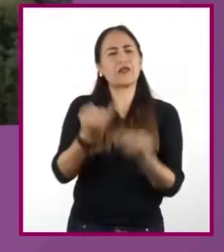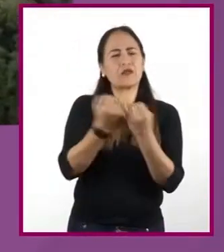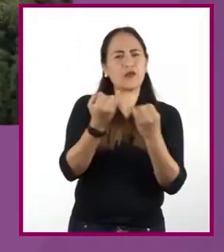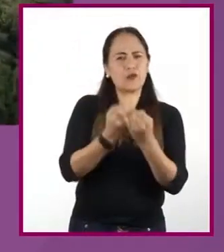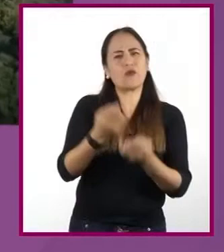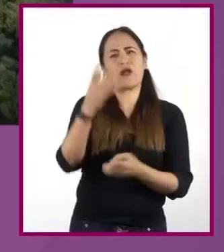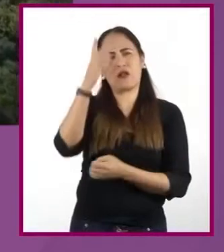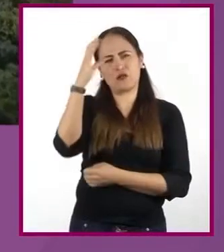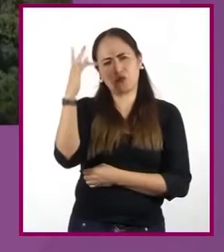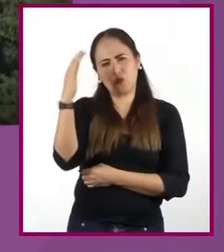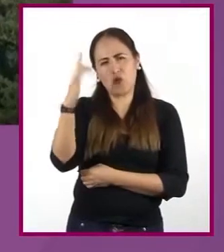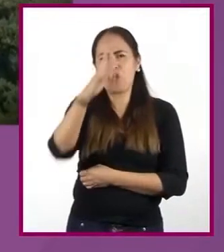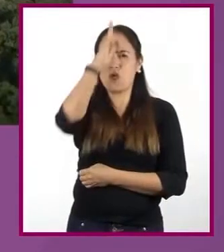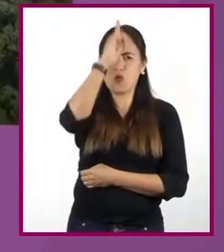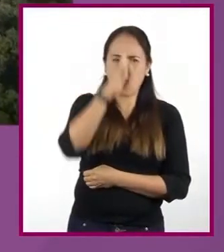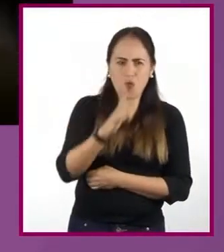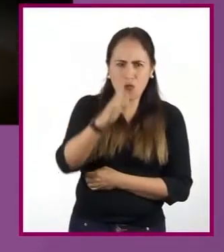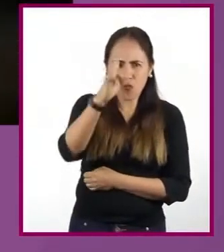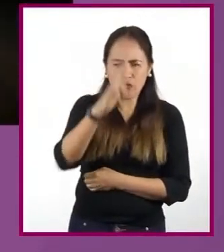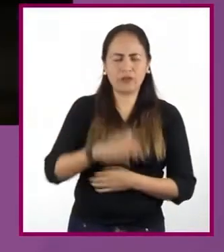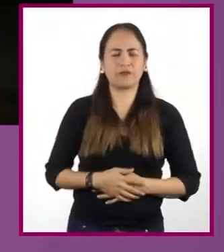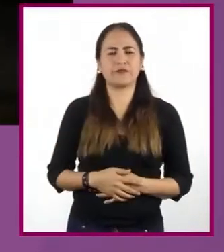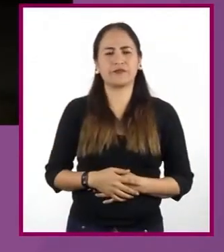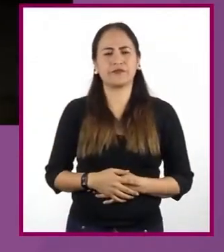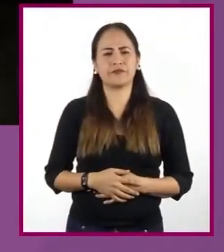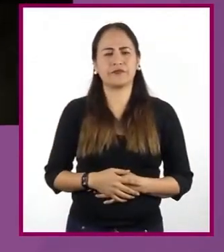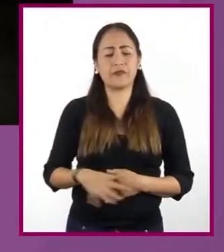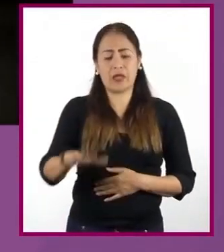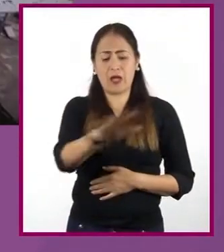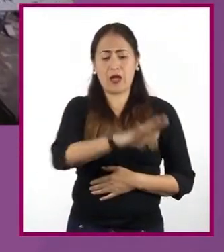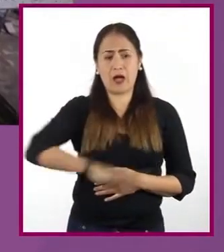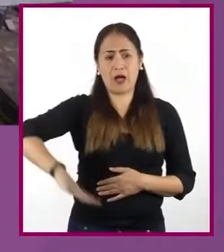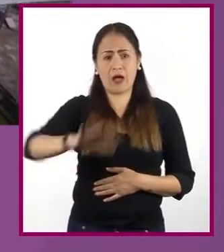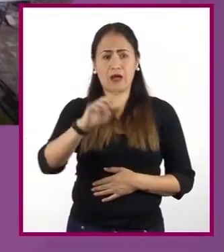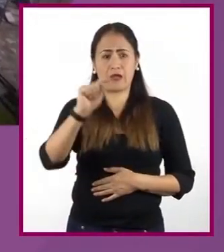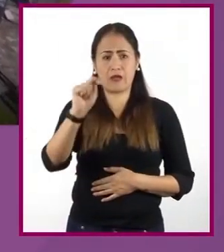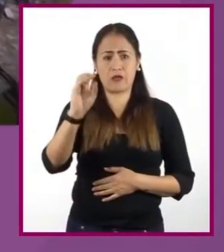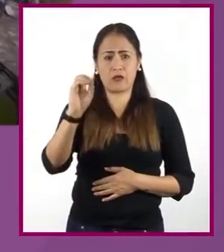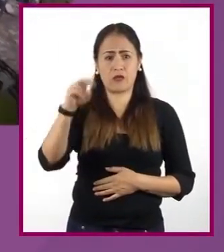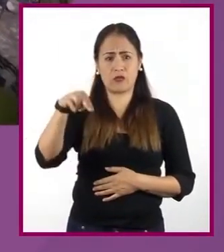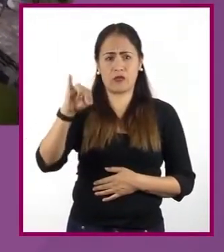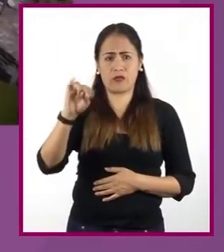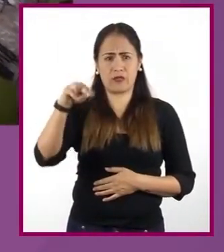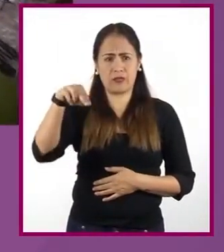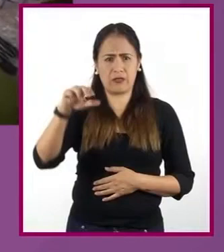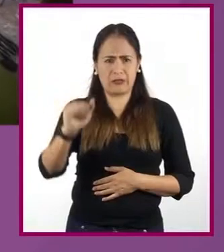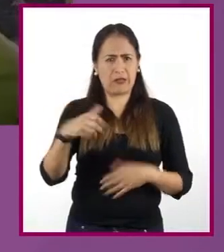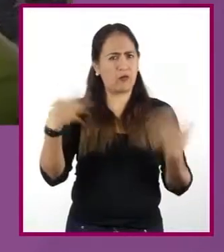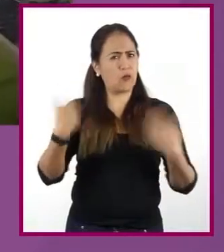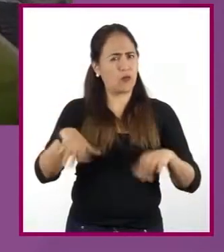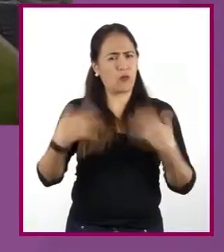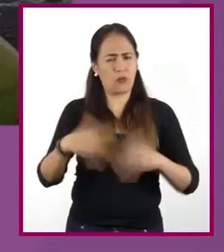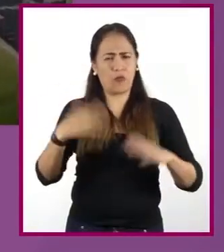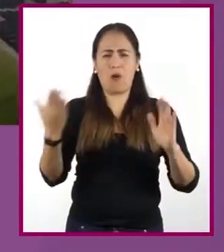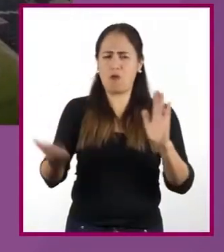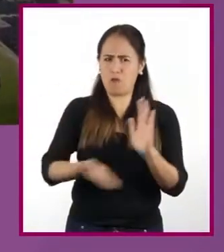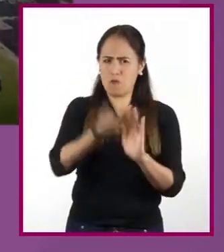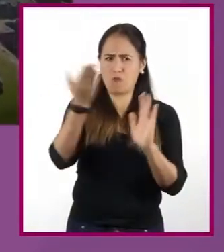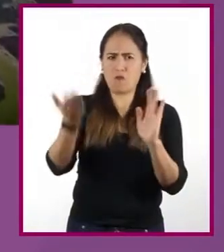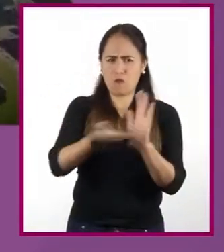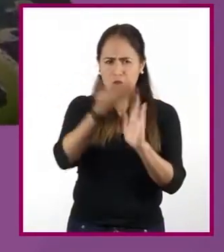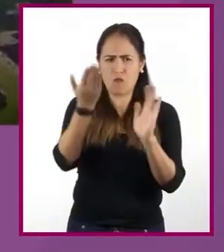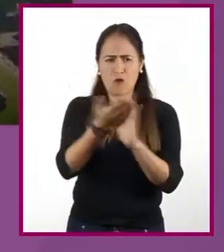la luna y el sol. En la zona de Toniná se desplanta una enorme y compleja estructura